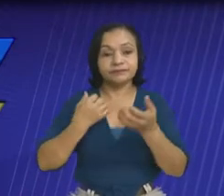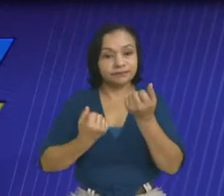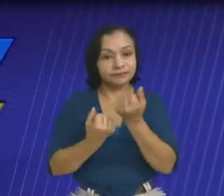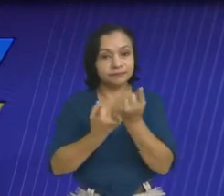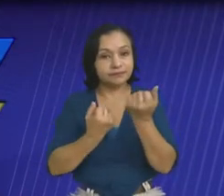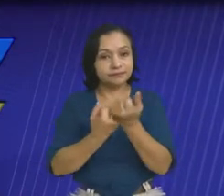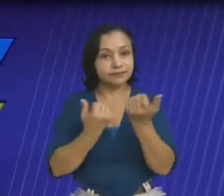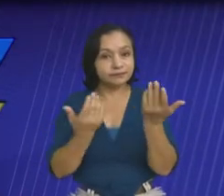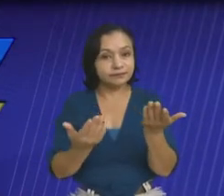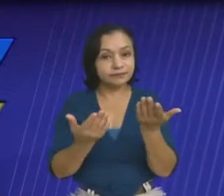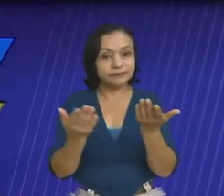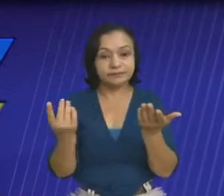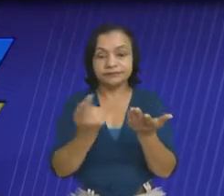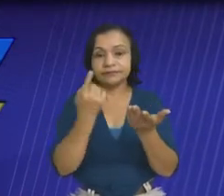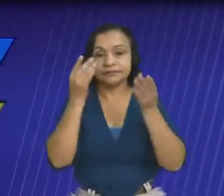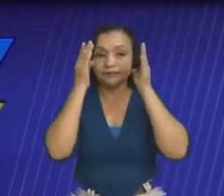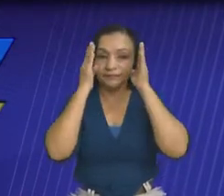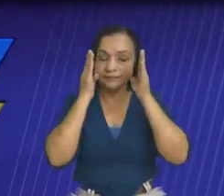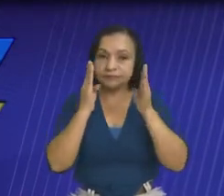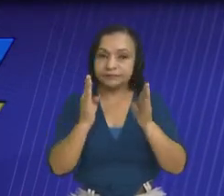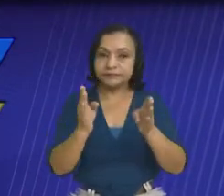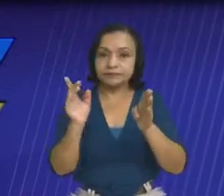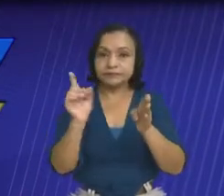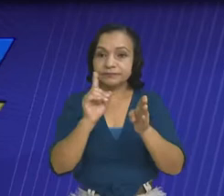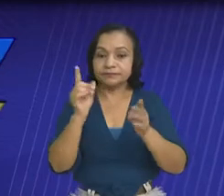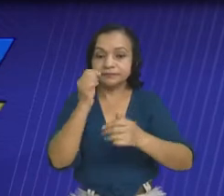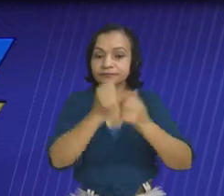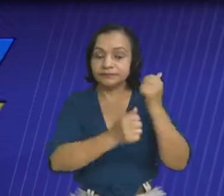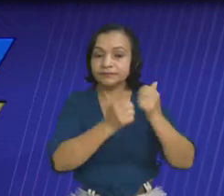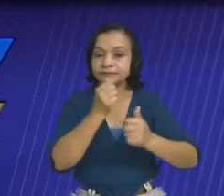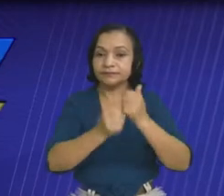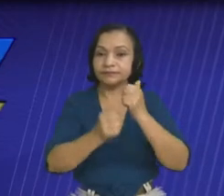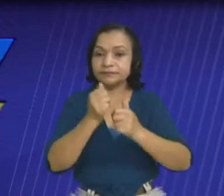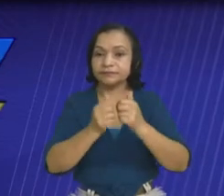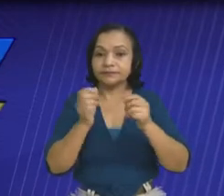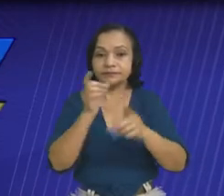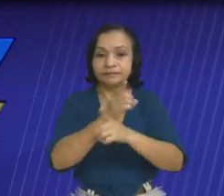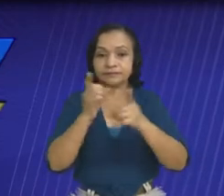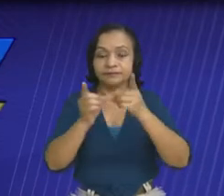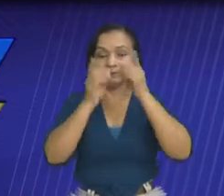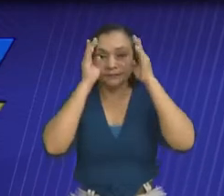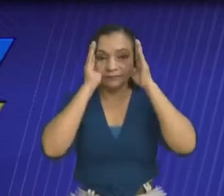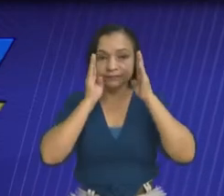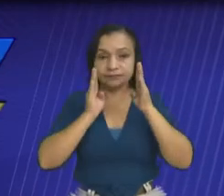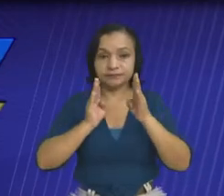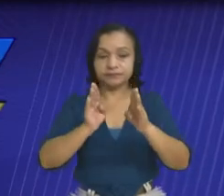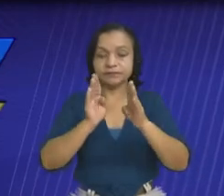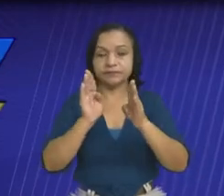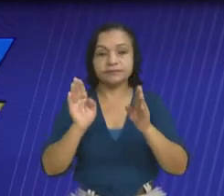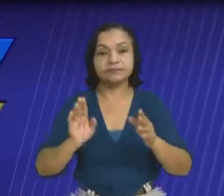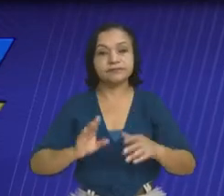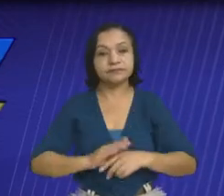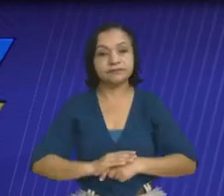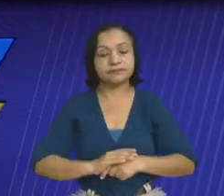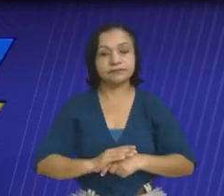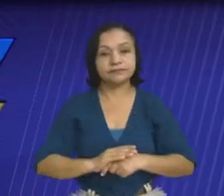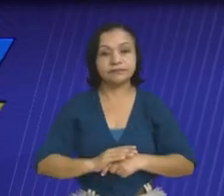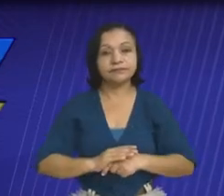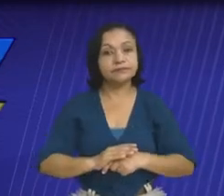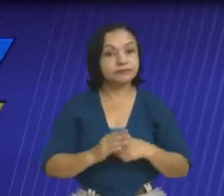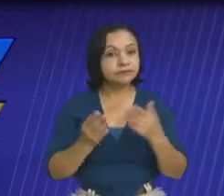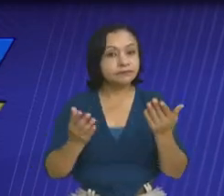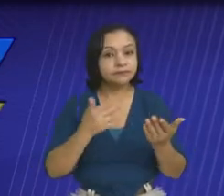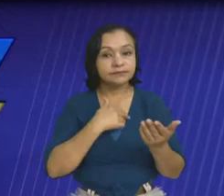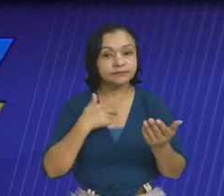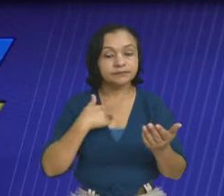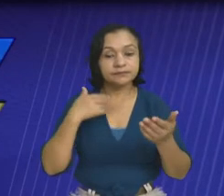que no solamente atender el punto donde está el problema, sino que tiene que darse un abordaje totalmente integral. Sin duda alguna,